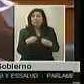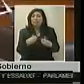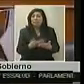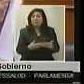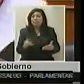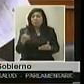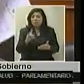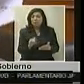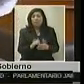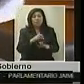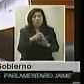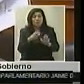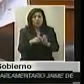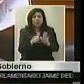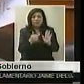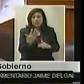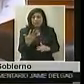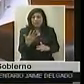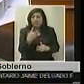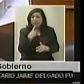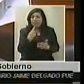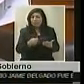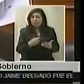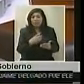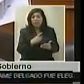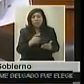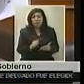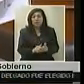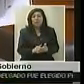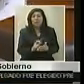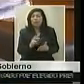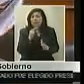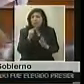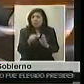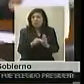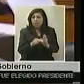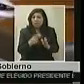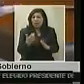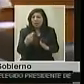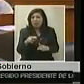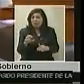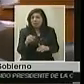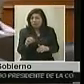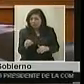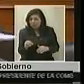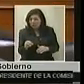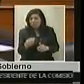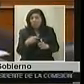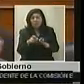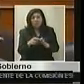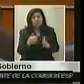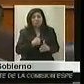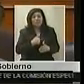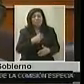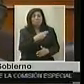padrón de usuarios del programa Pensión 65, está firmada por la directora ejecutiva Norma Vidal Añaños, directora ejecutiva del programa